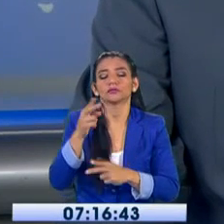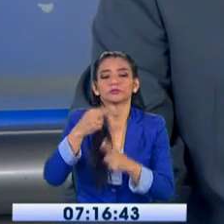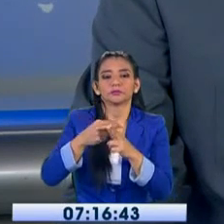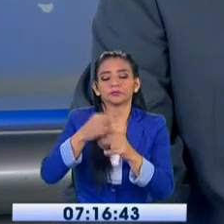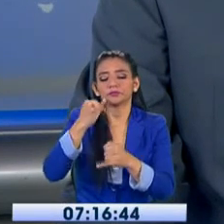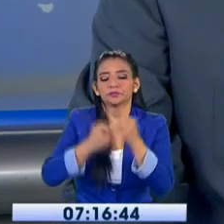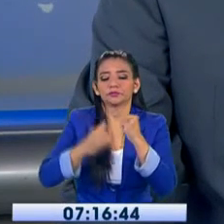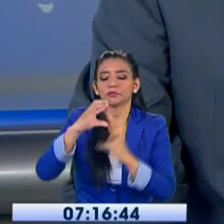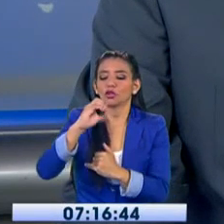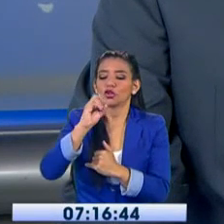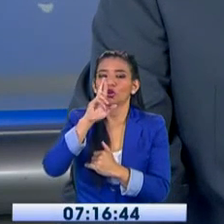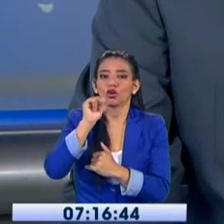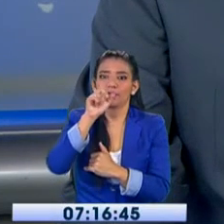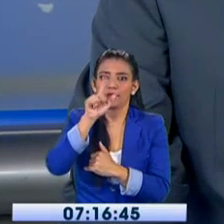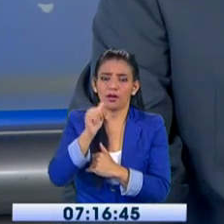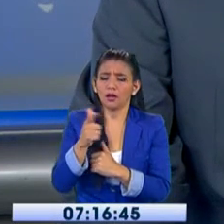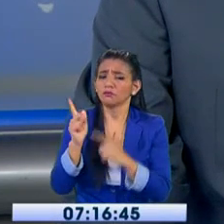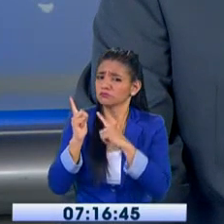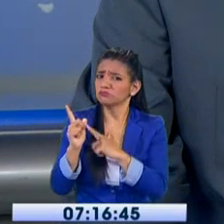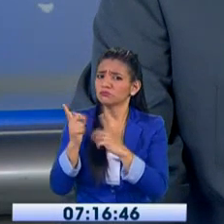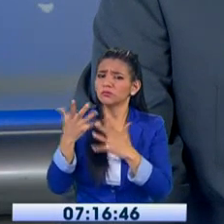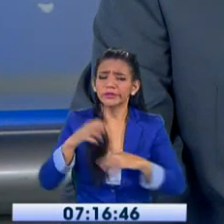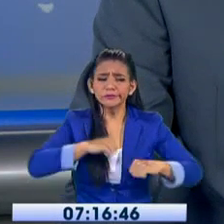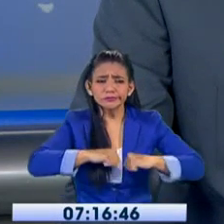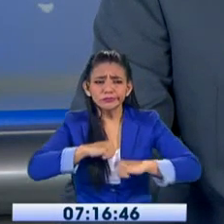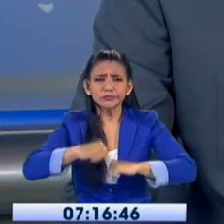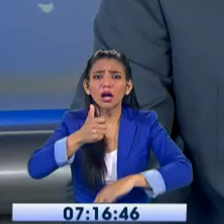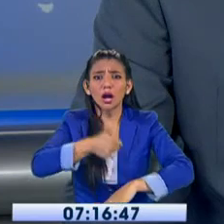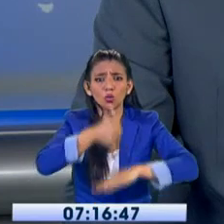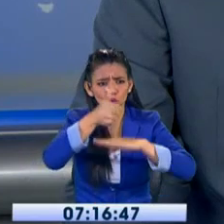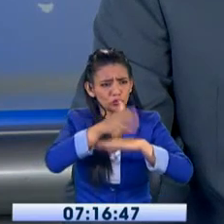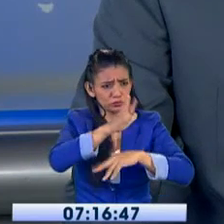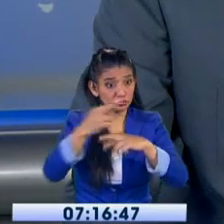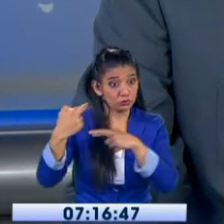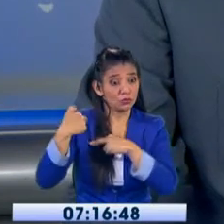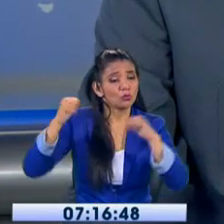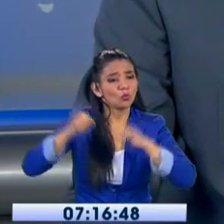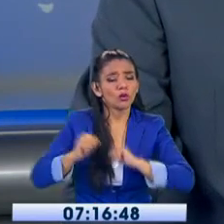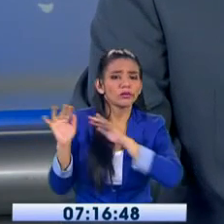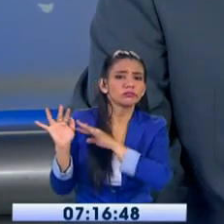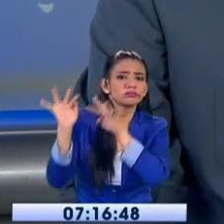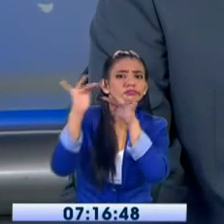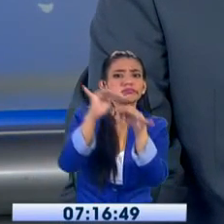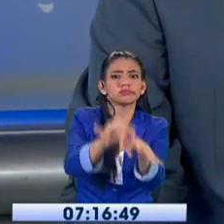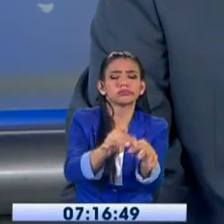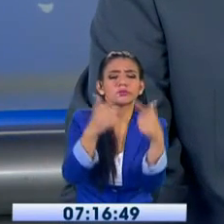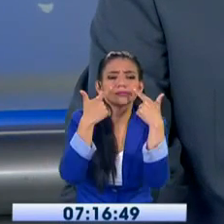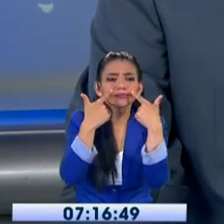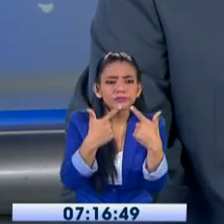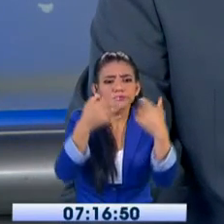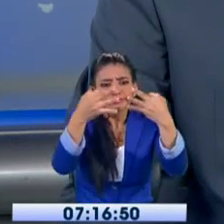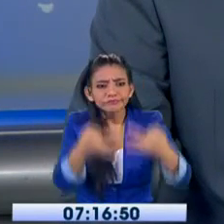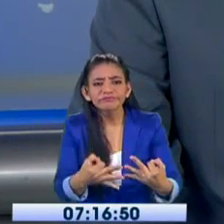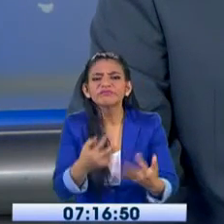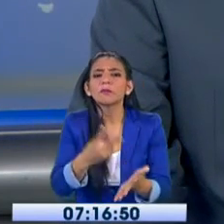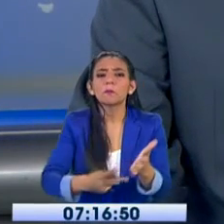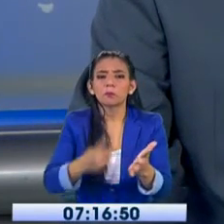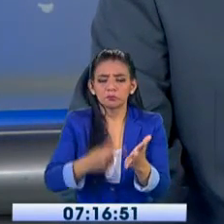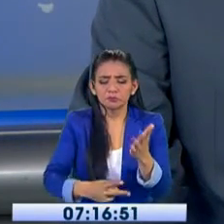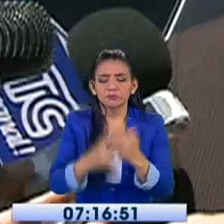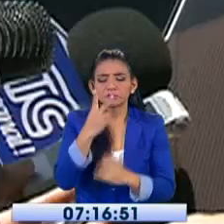del ejército se brindó la logística necesaria para que las autoridades competentes lleguen al sitio para verificar lo